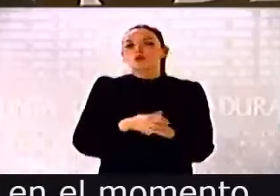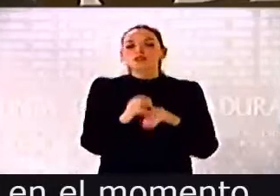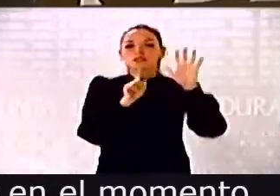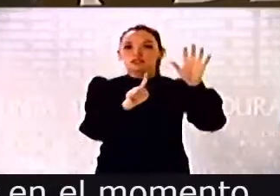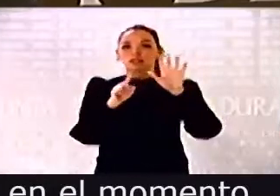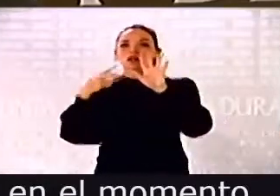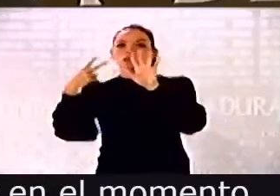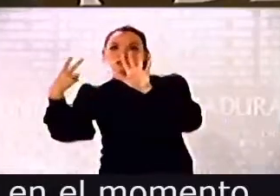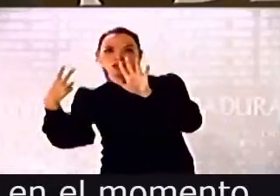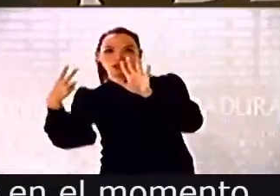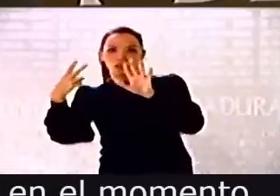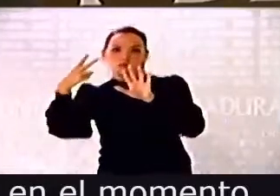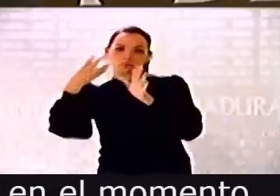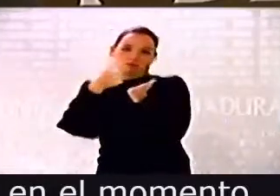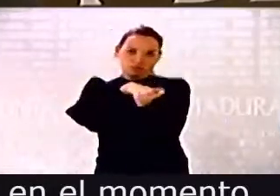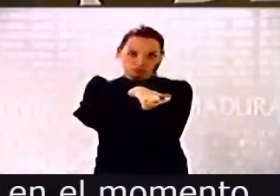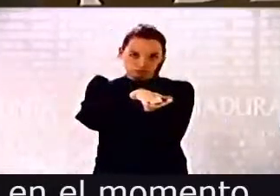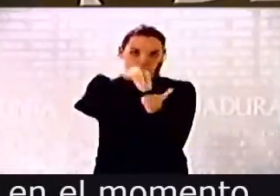67.